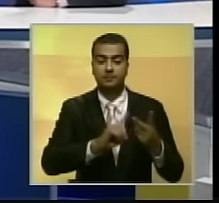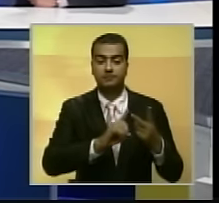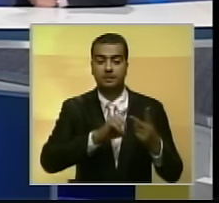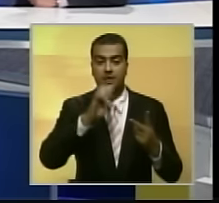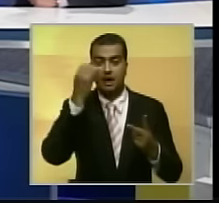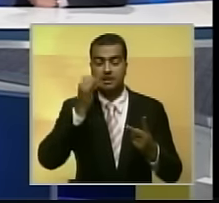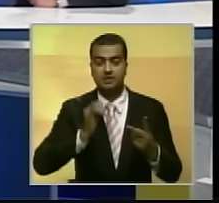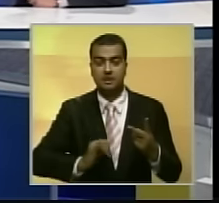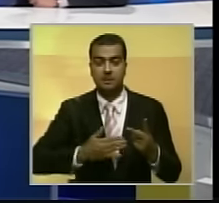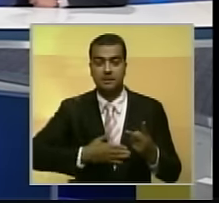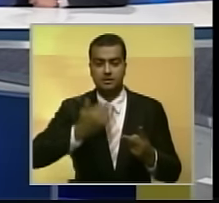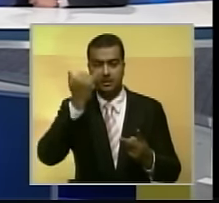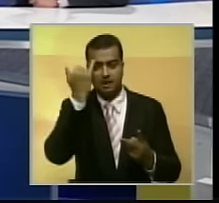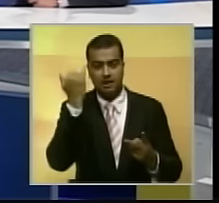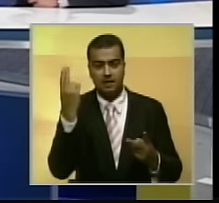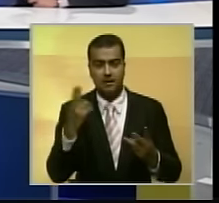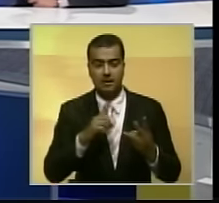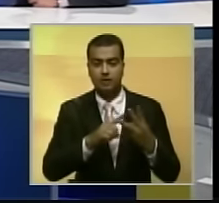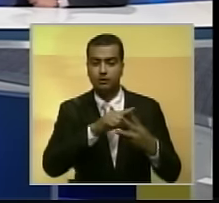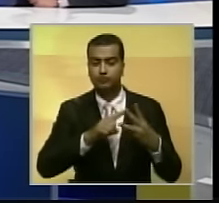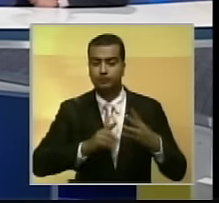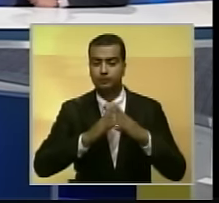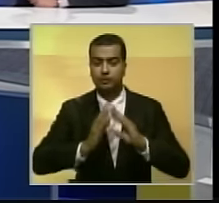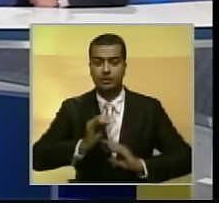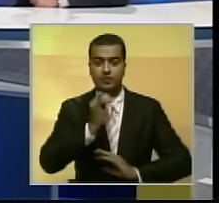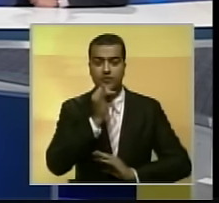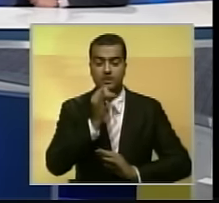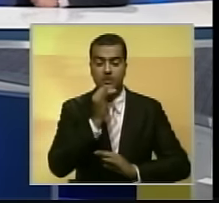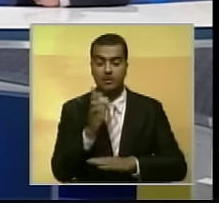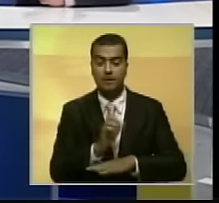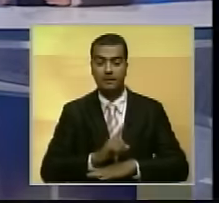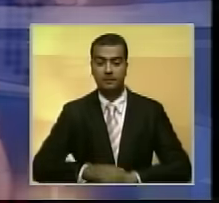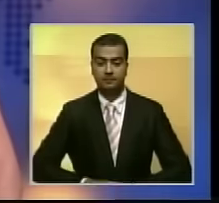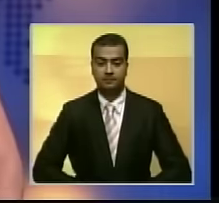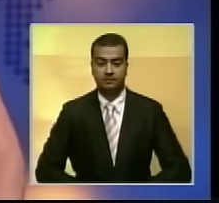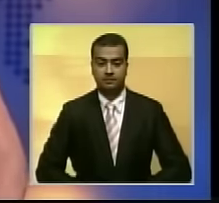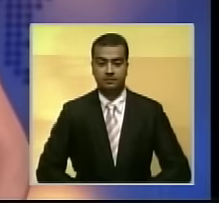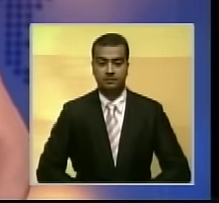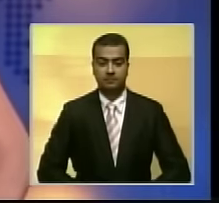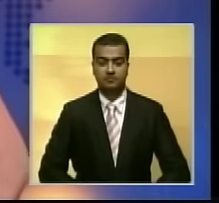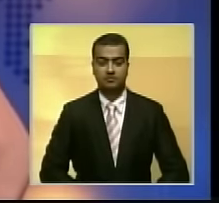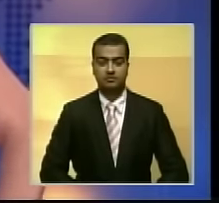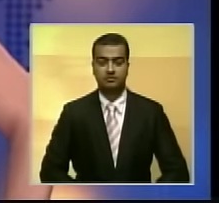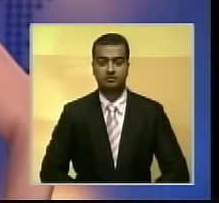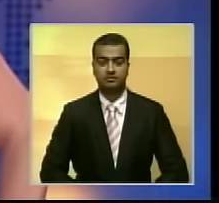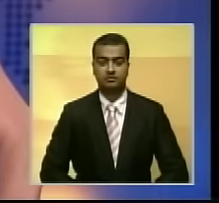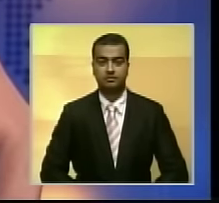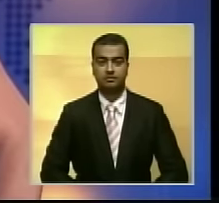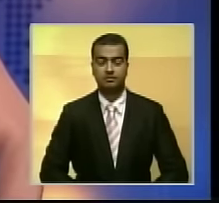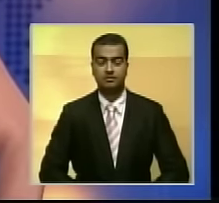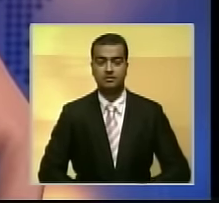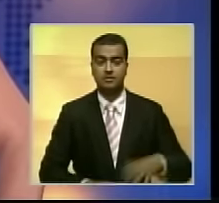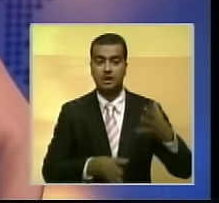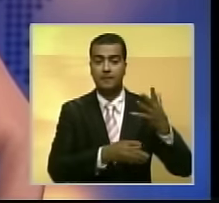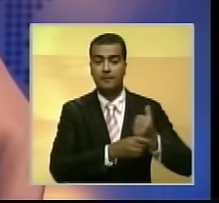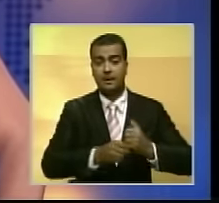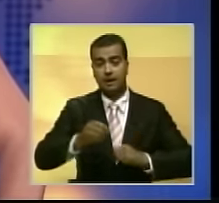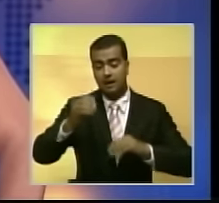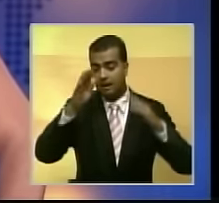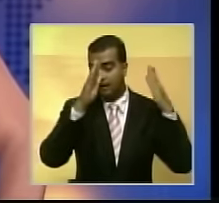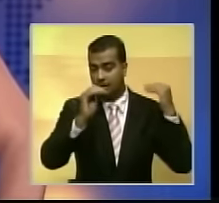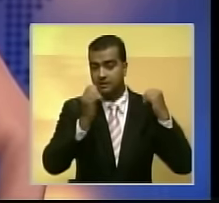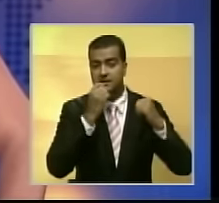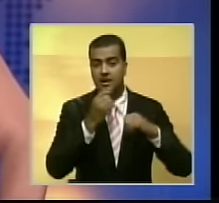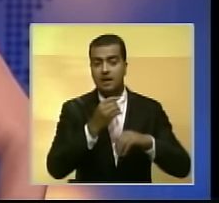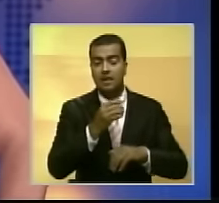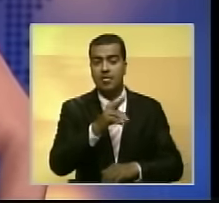saluda, Endrina Yepes. Comenzamos a revisar las informaciones de inmediato. Se espera que la canciller Delcy Rodríguez y el ministro del Interior,